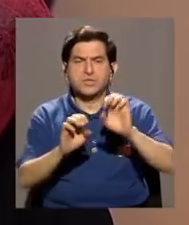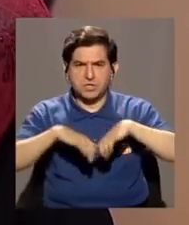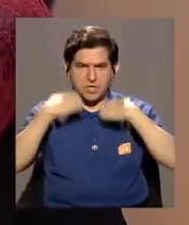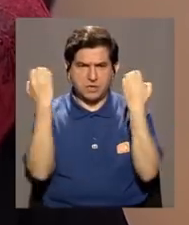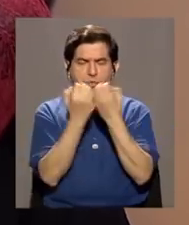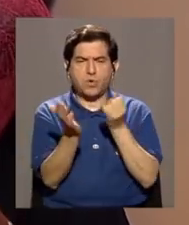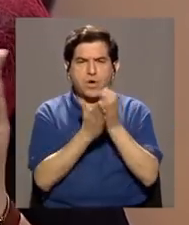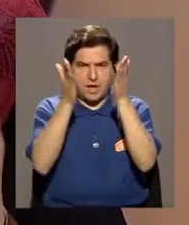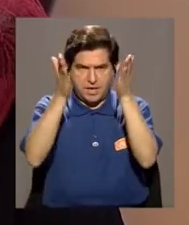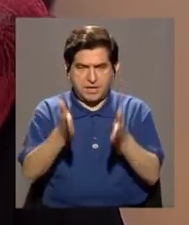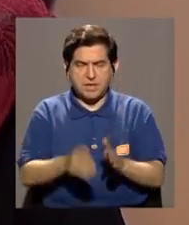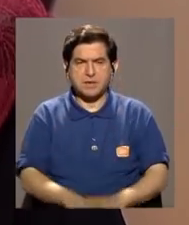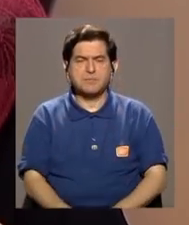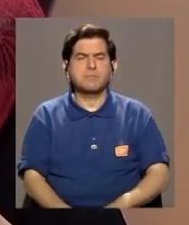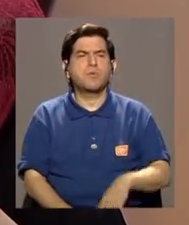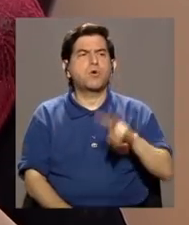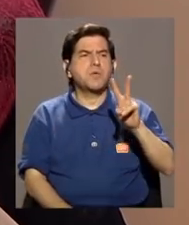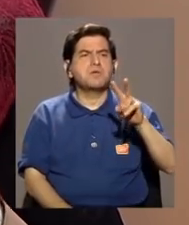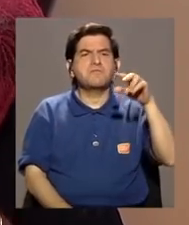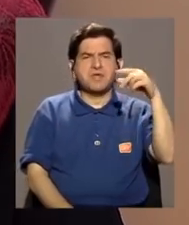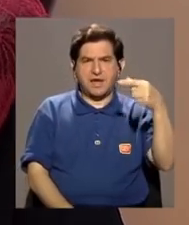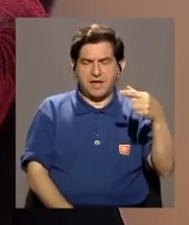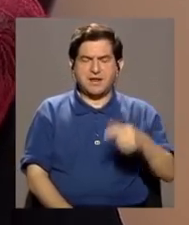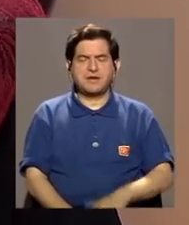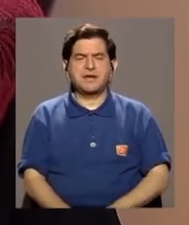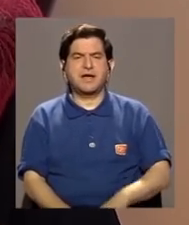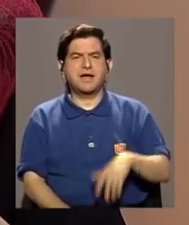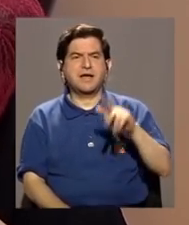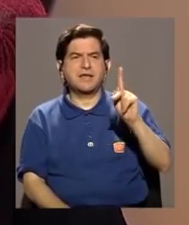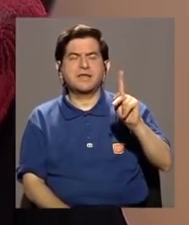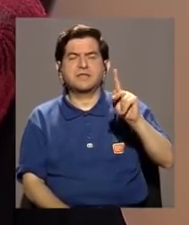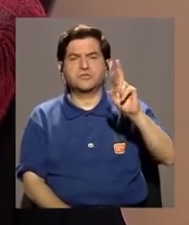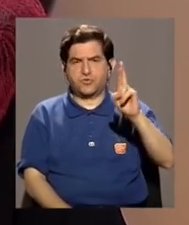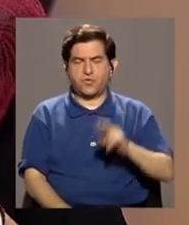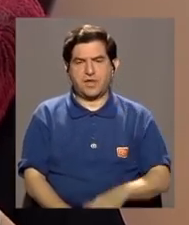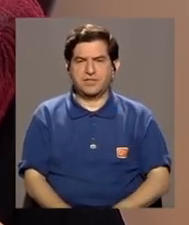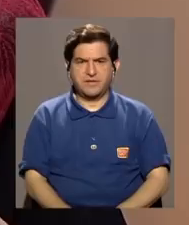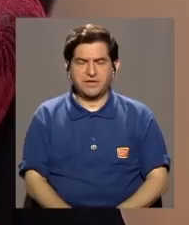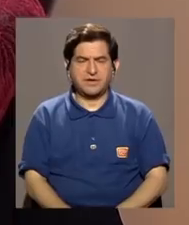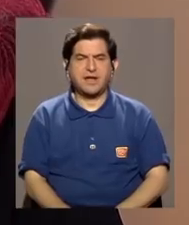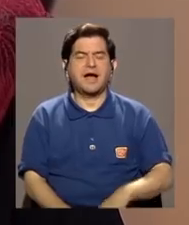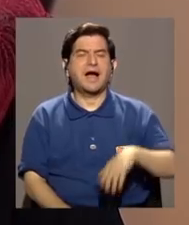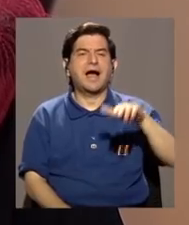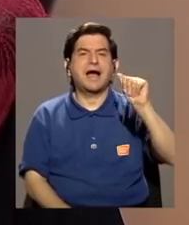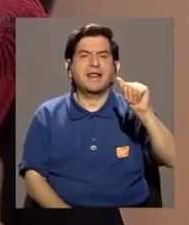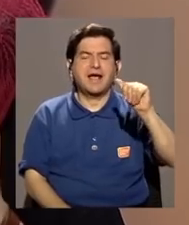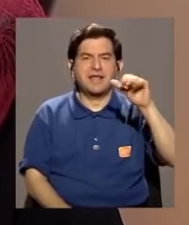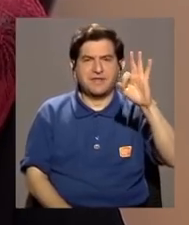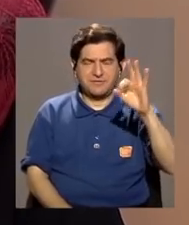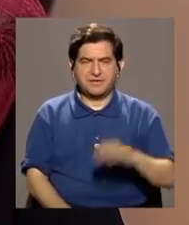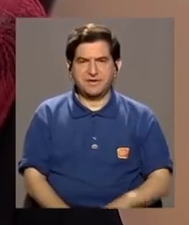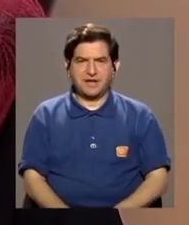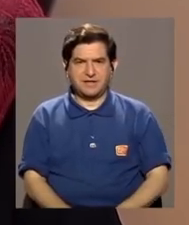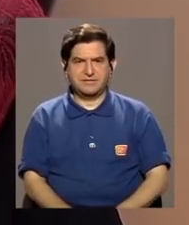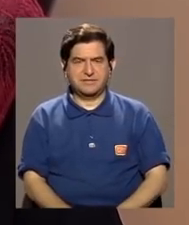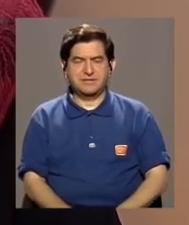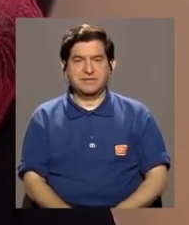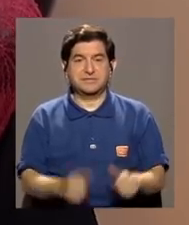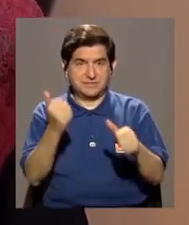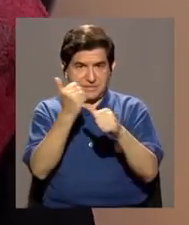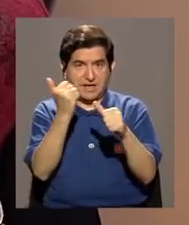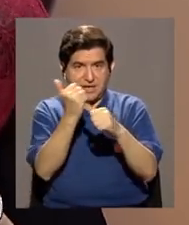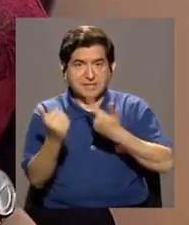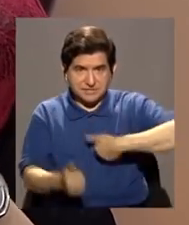que somos un equipo de investigadoras donde ésta pidiera guerrero está quieres crowder está alejandra fernández que es nuestra